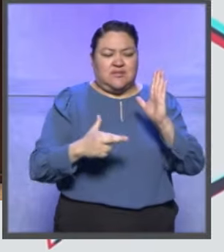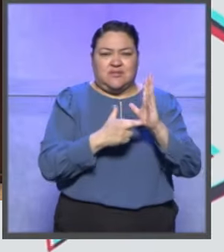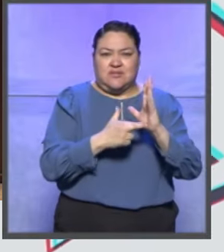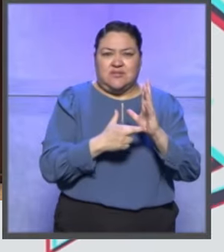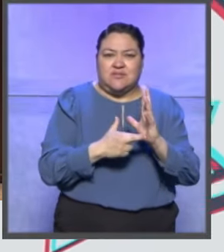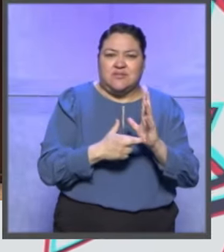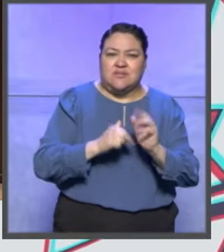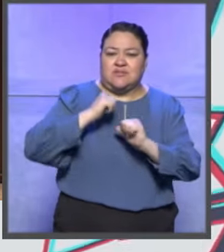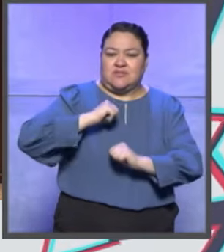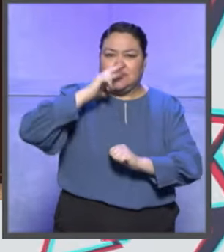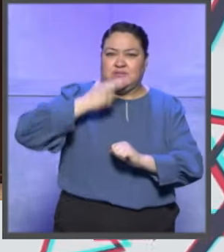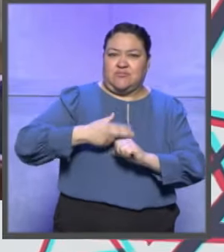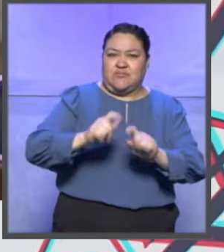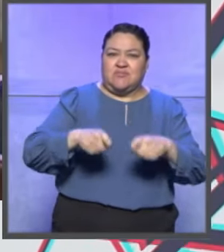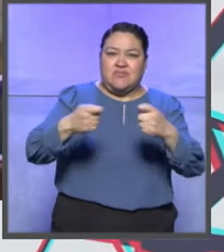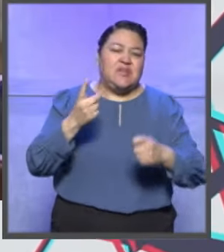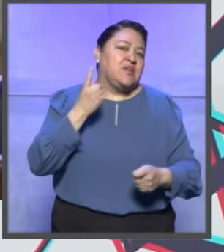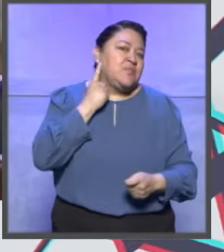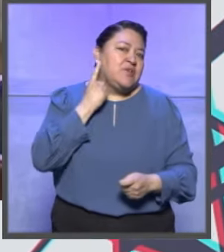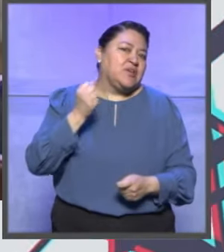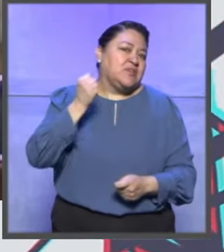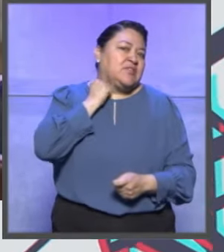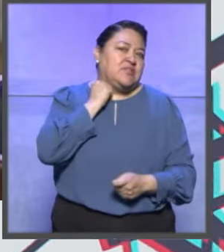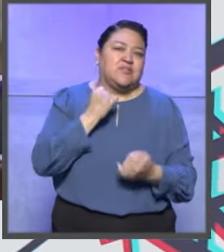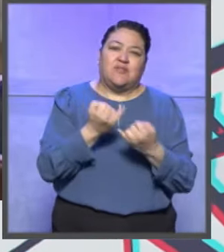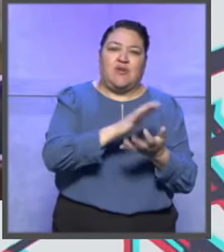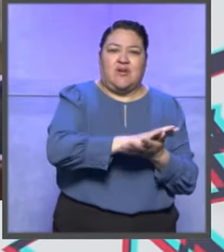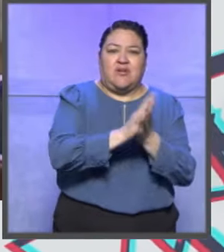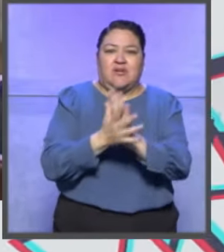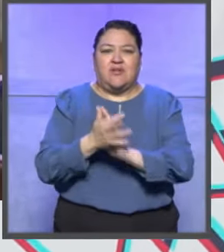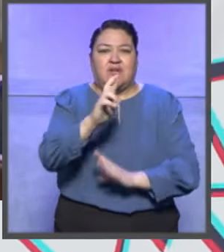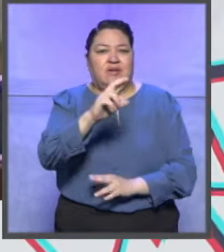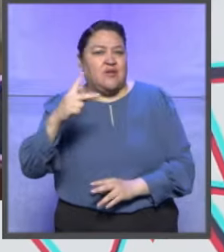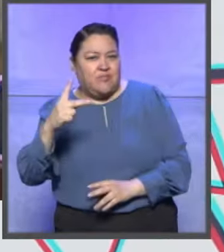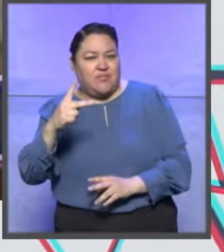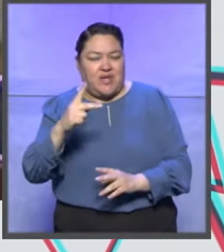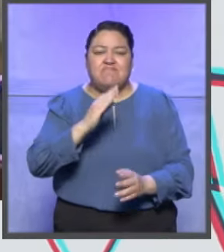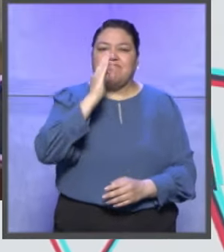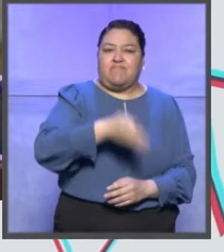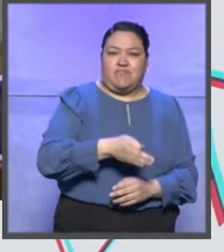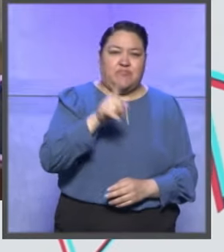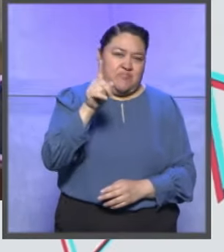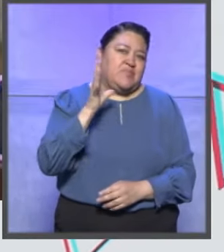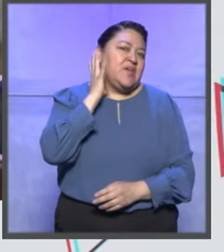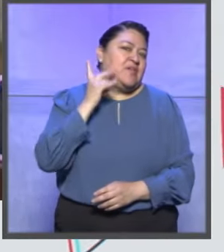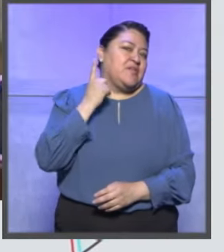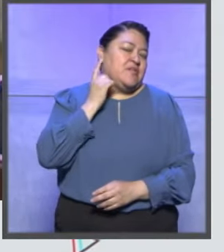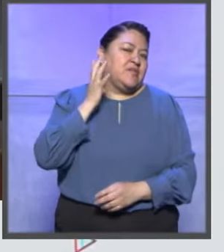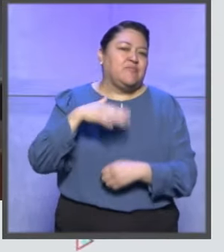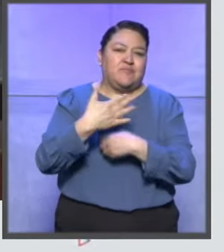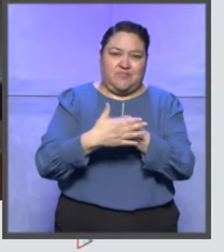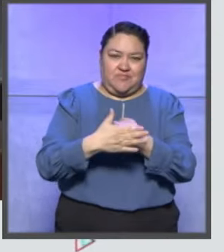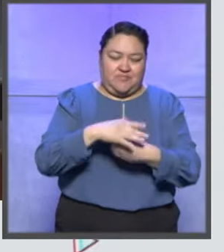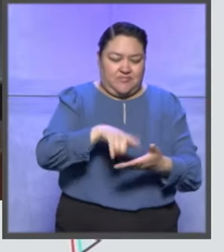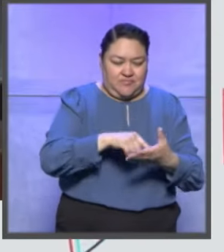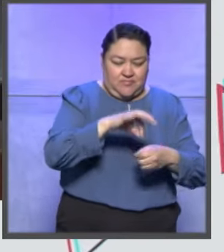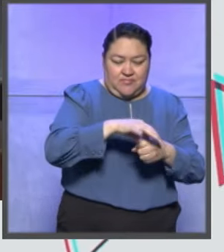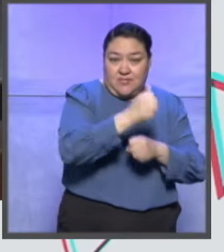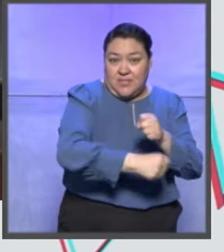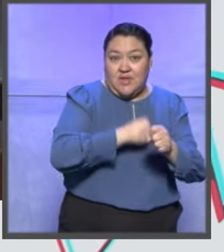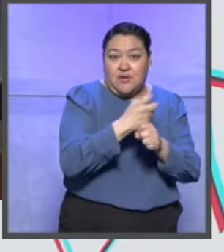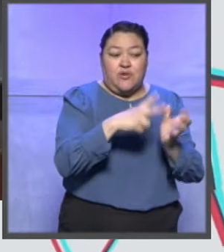emitió reglas para la asignación de las diputaciones y senadurías por el principio de representación proporcional en el Congreso de la Unión para el